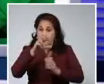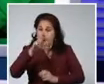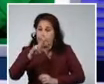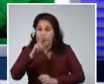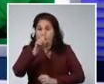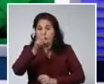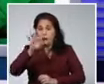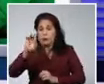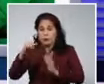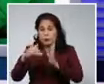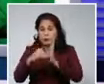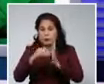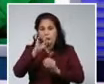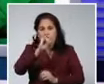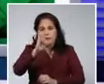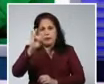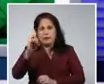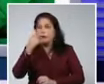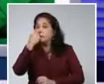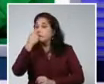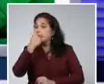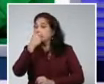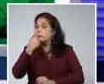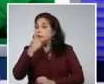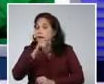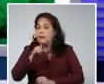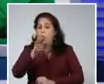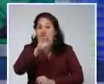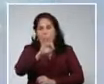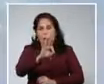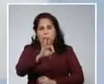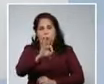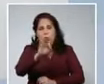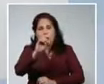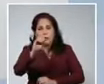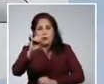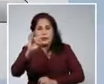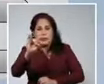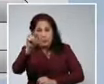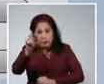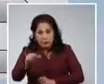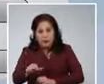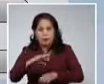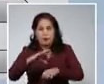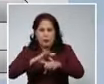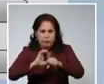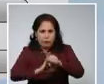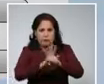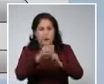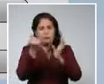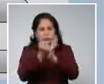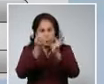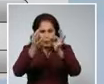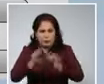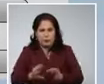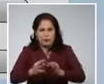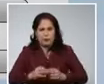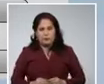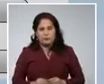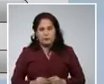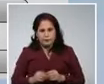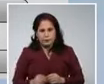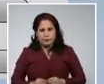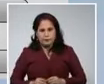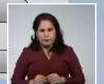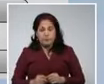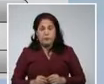18.077 muestras, se diagnosticaron 807 personas con la COVID-19. Eso